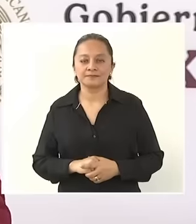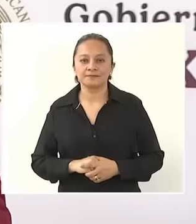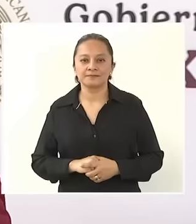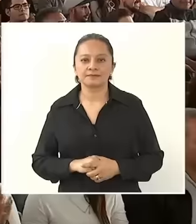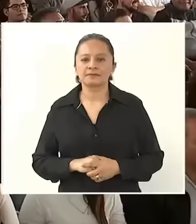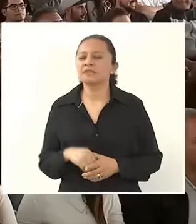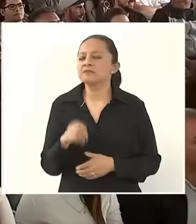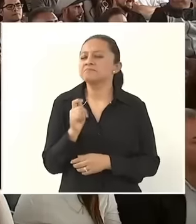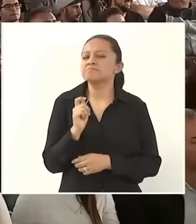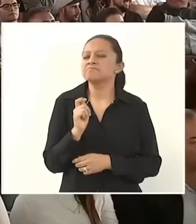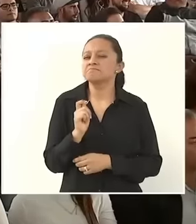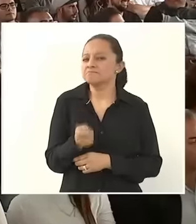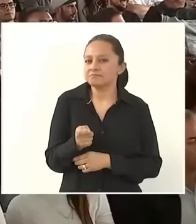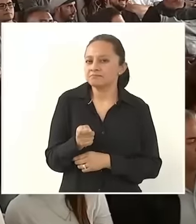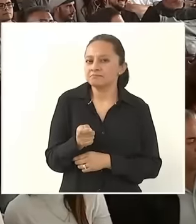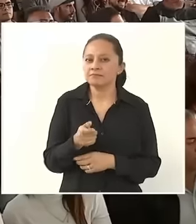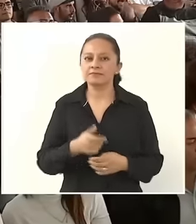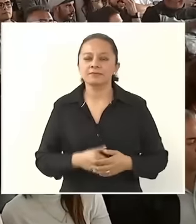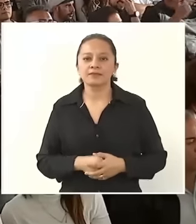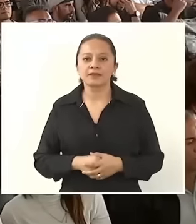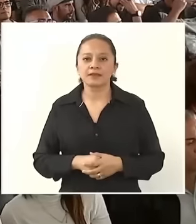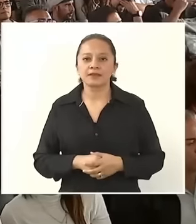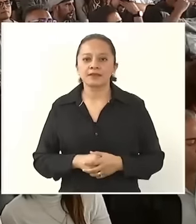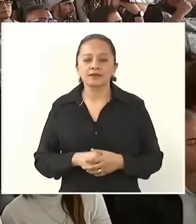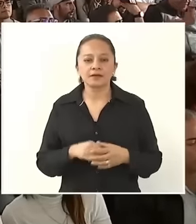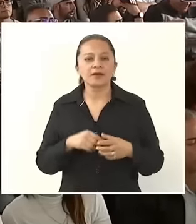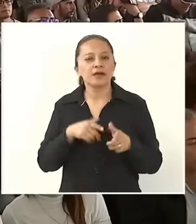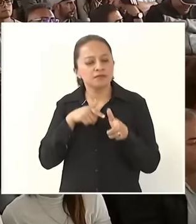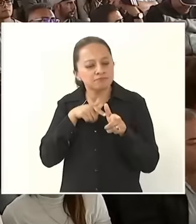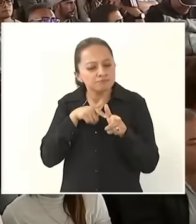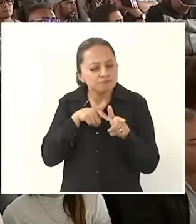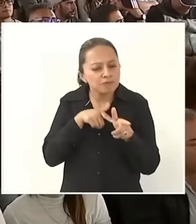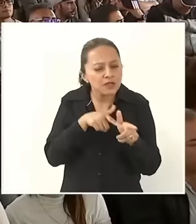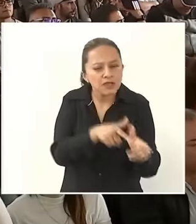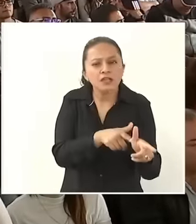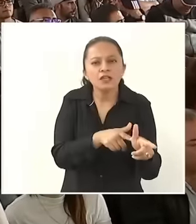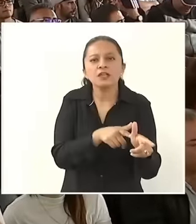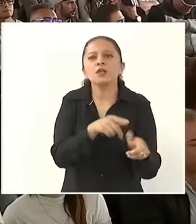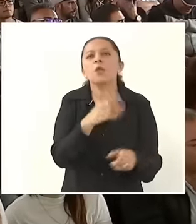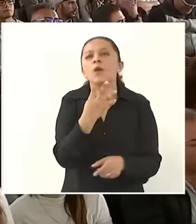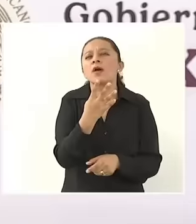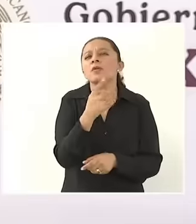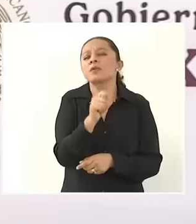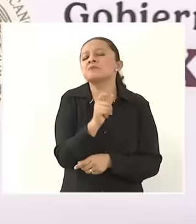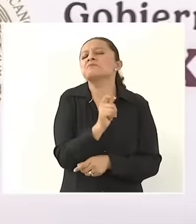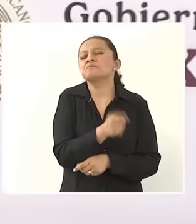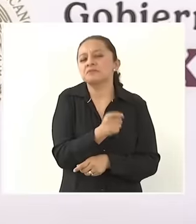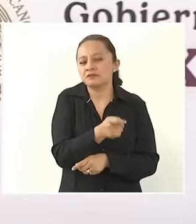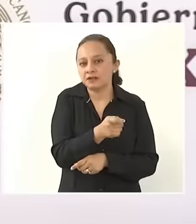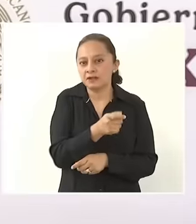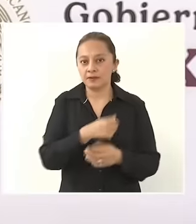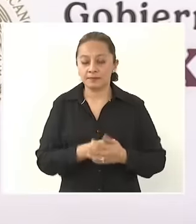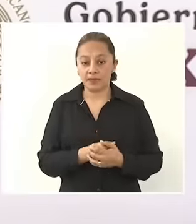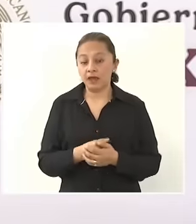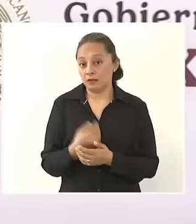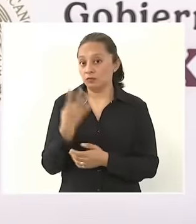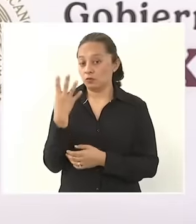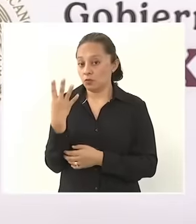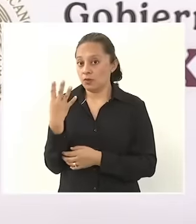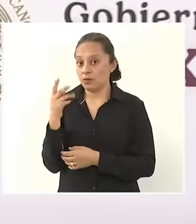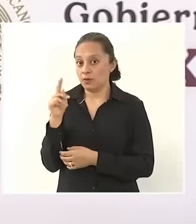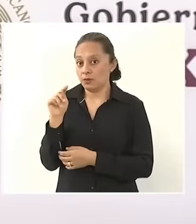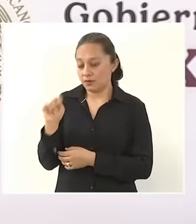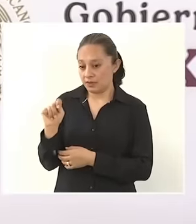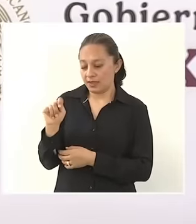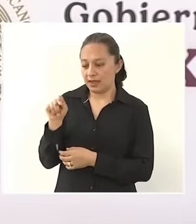¿Qué quiere decir continuar con la cuarta transformación? La cuarta transformación